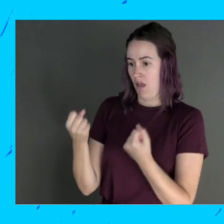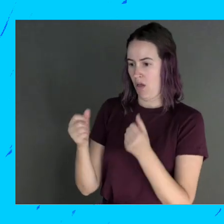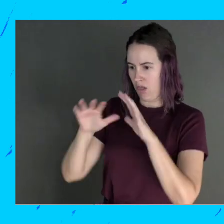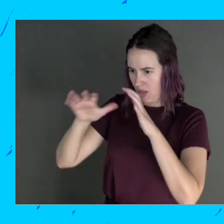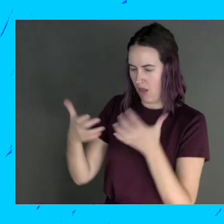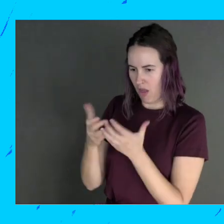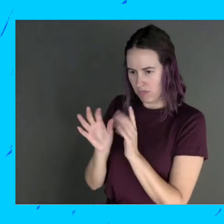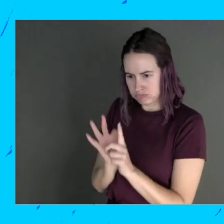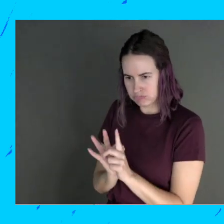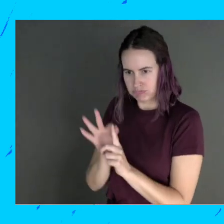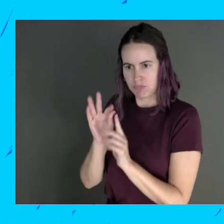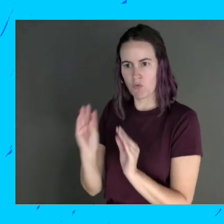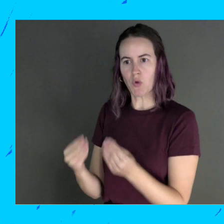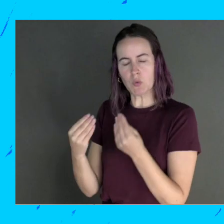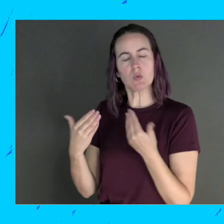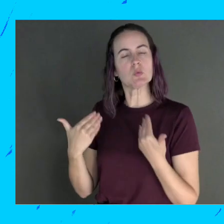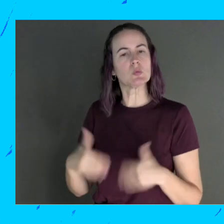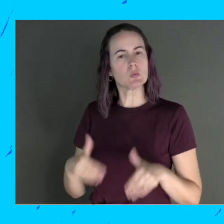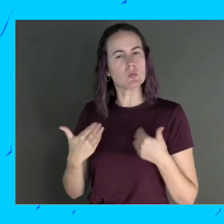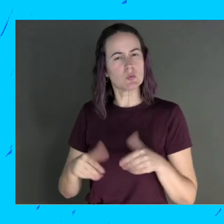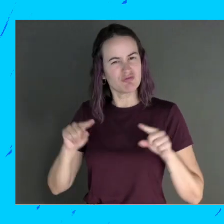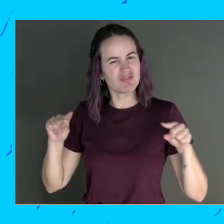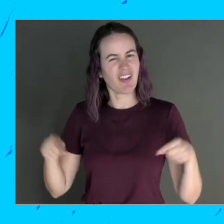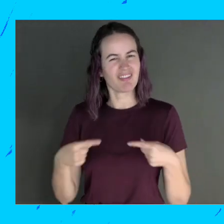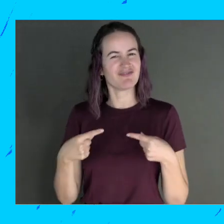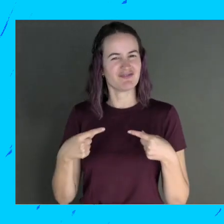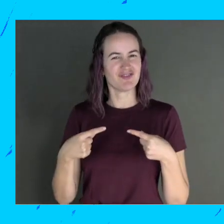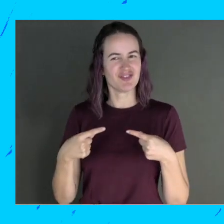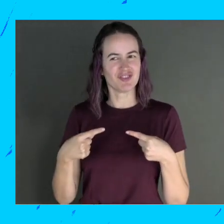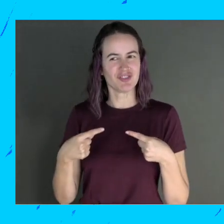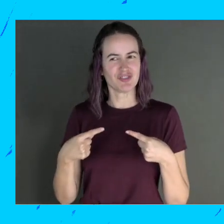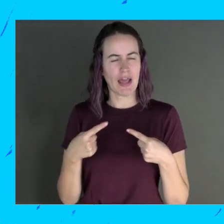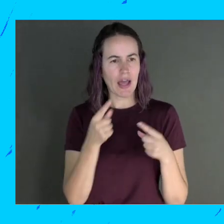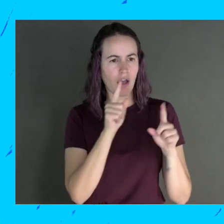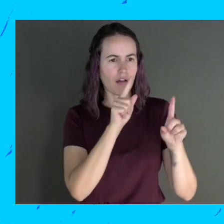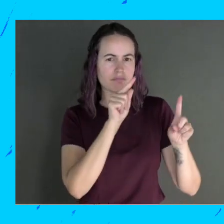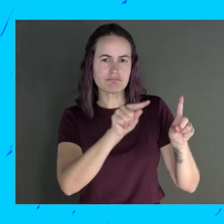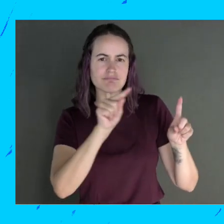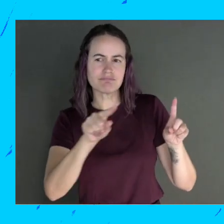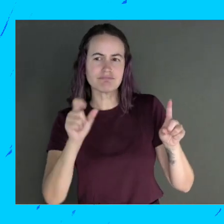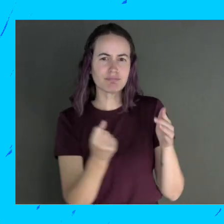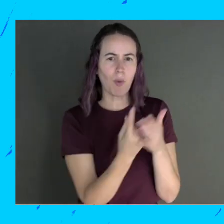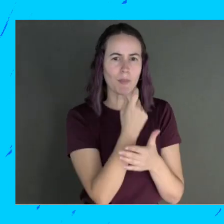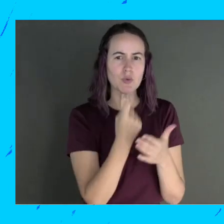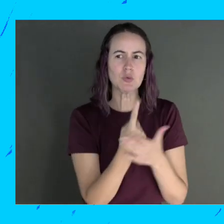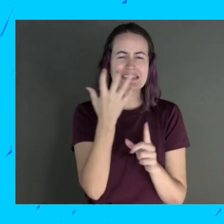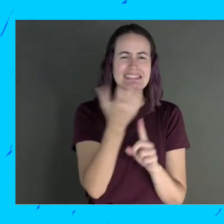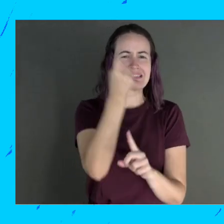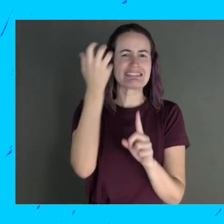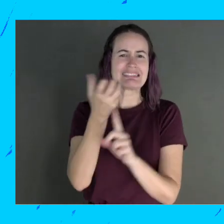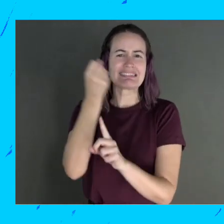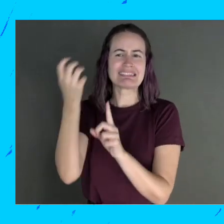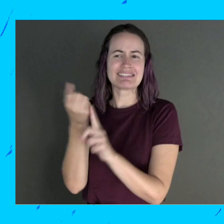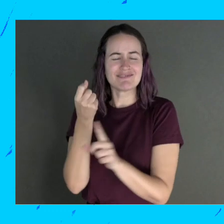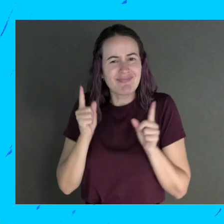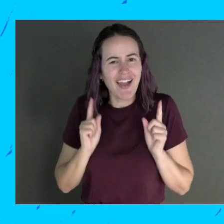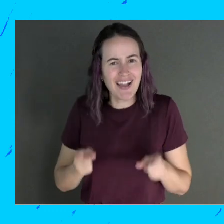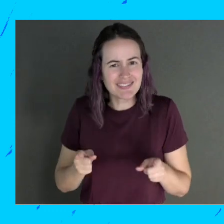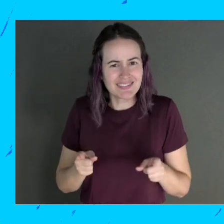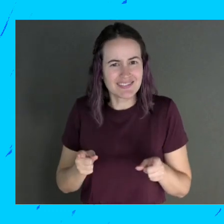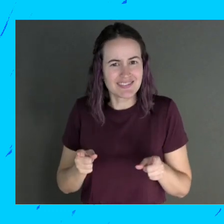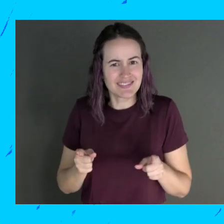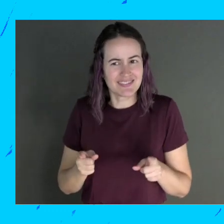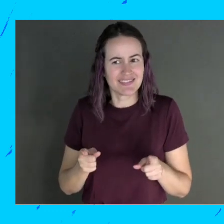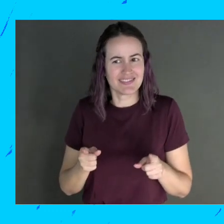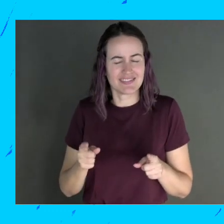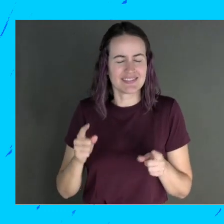este problema aún es un desafío promocionar la salud y el bienestar de los jóvenes. Así que tenemos que realmente vincular